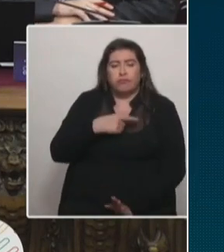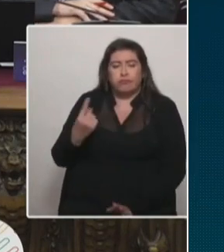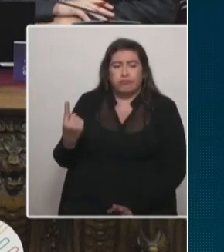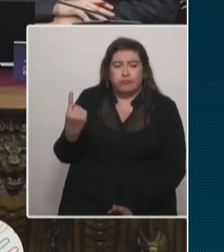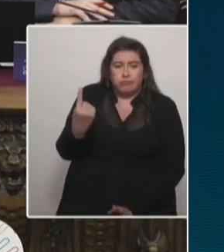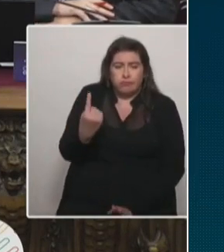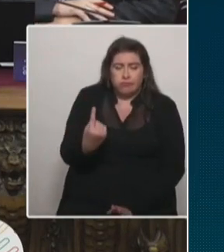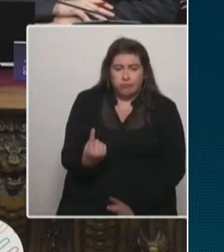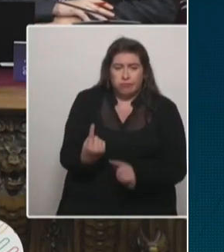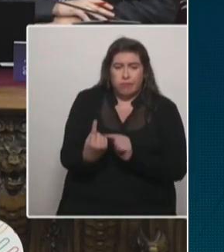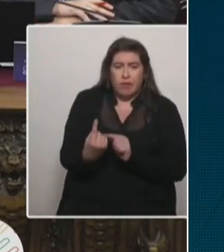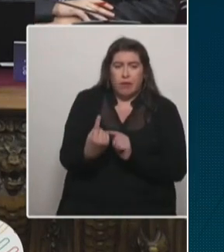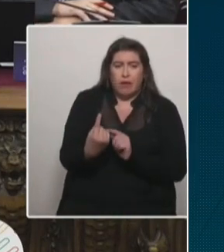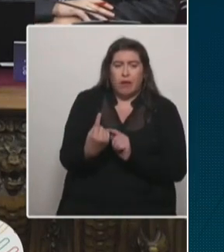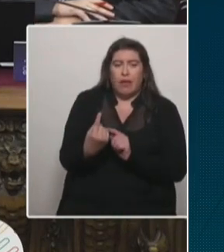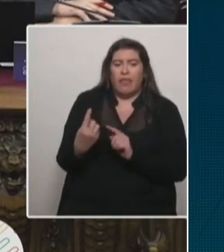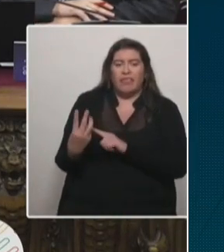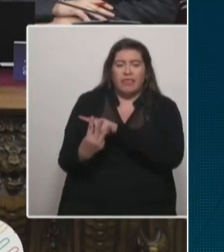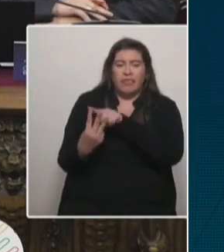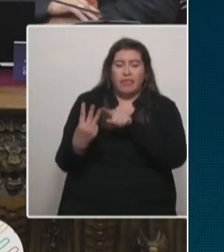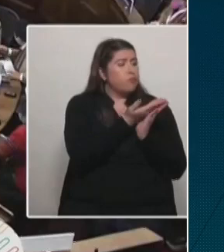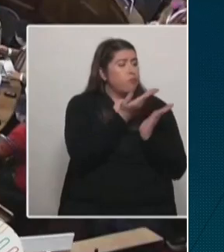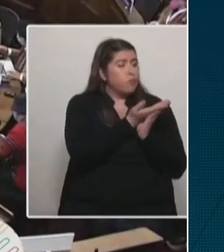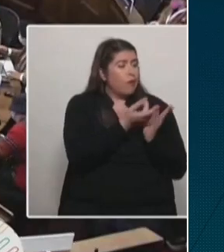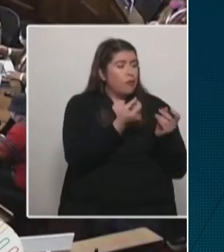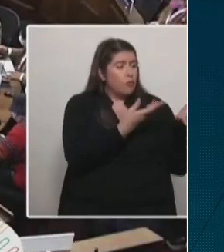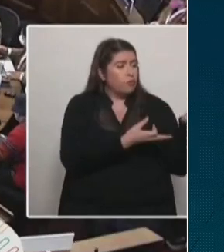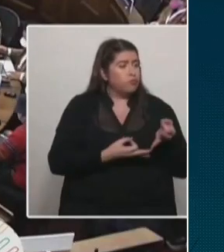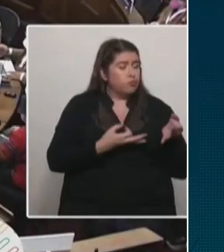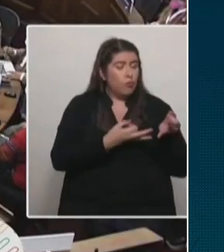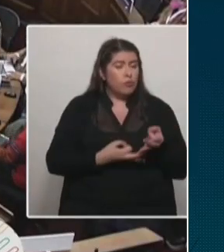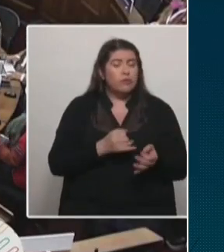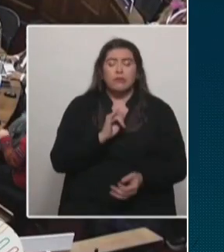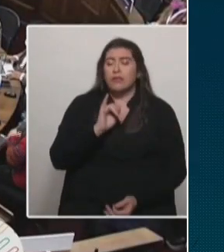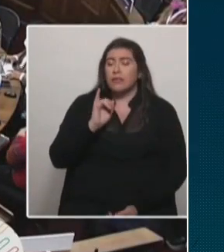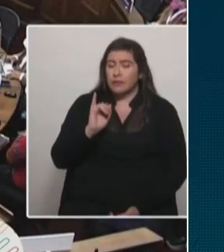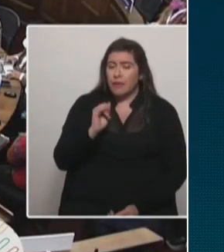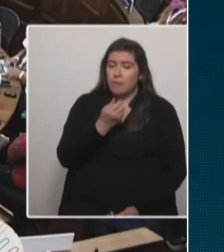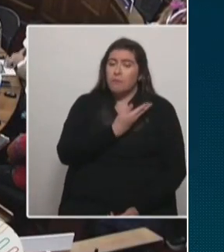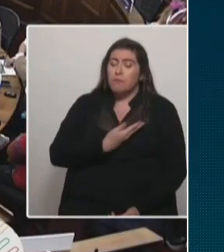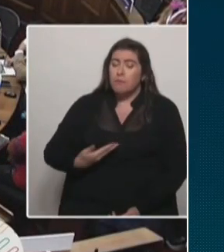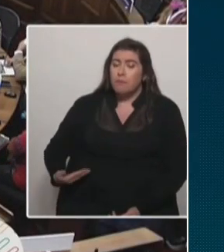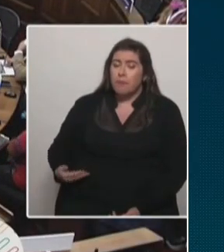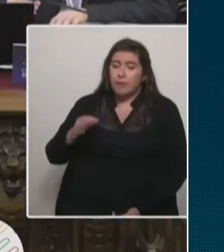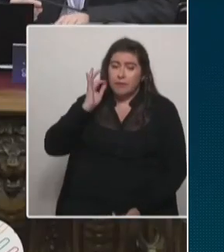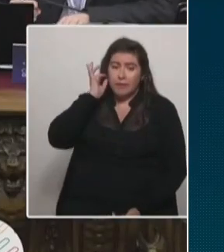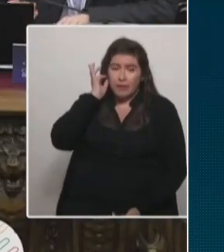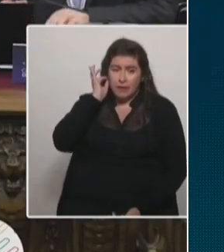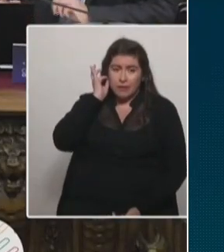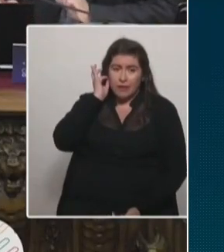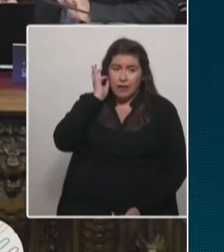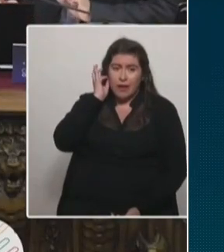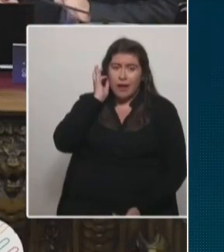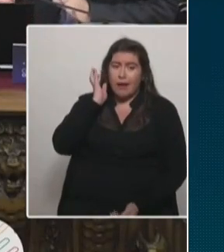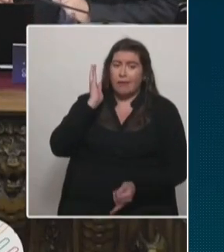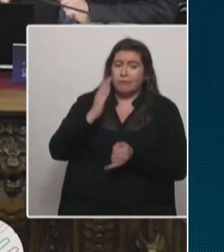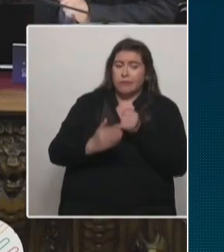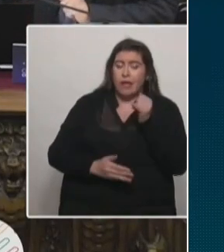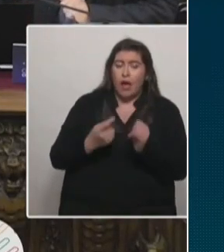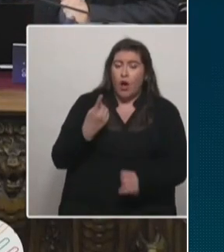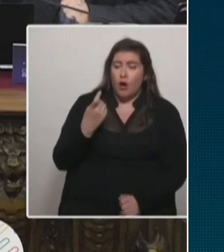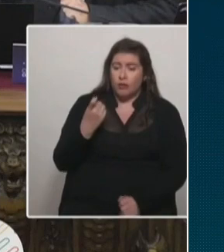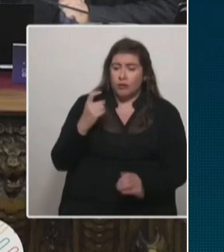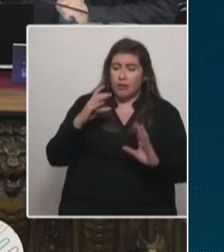incurrían en en errores de protocolo por así decirlo pero que hace un aprendizaje